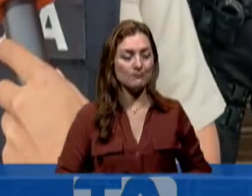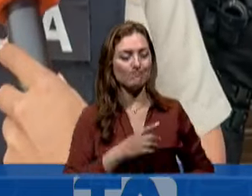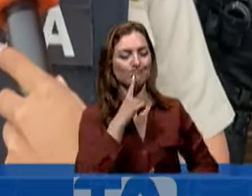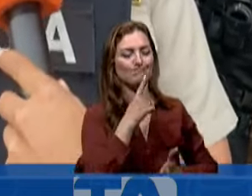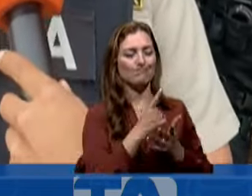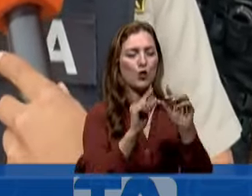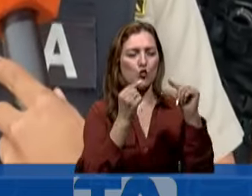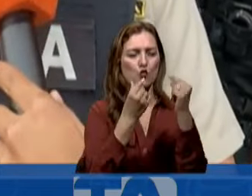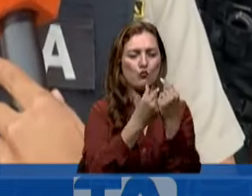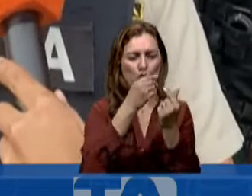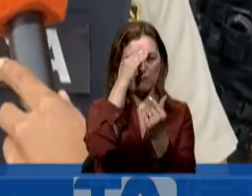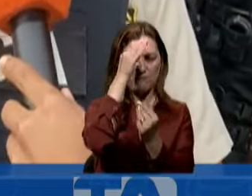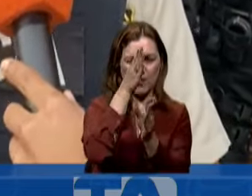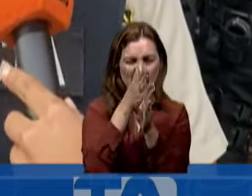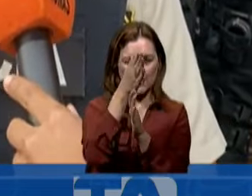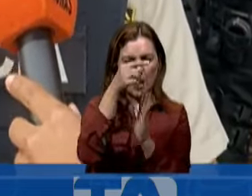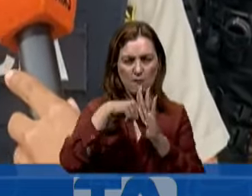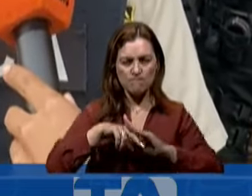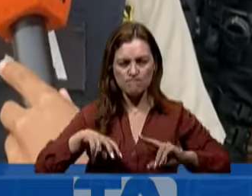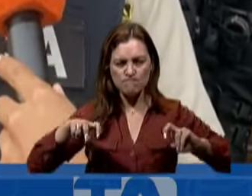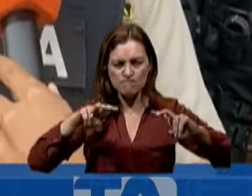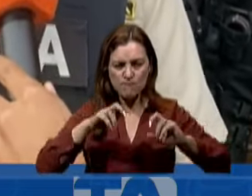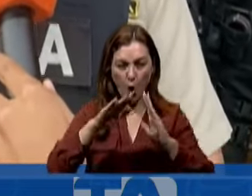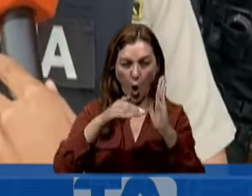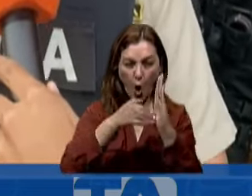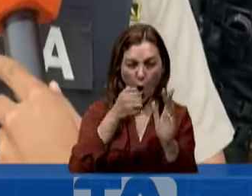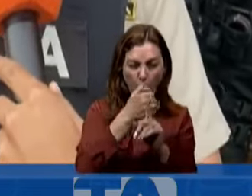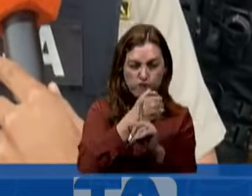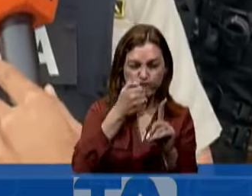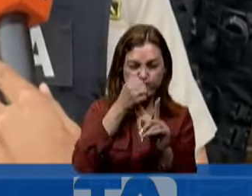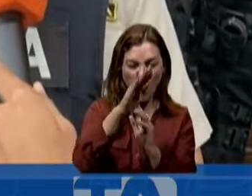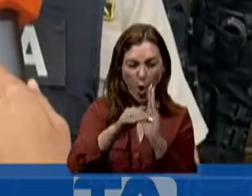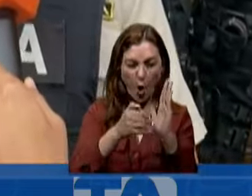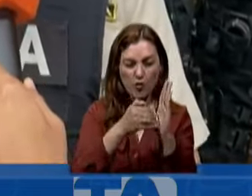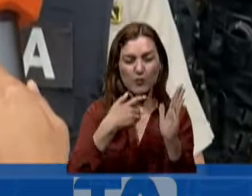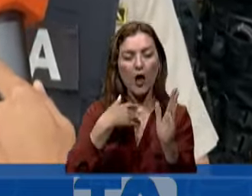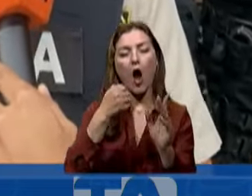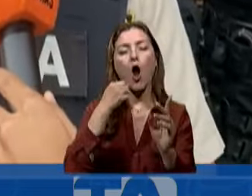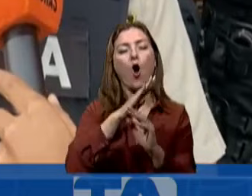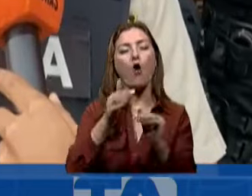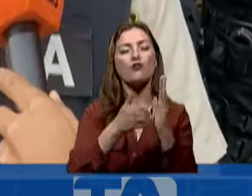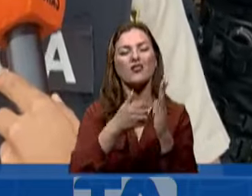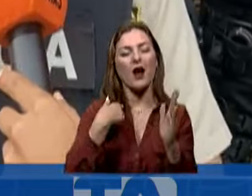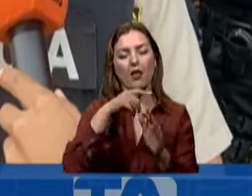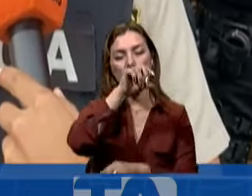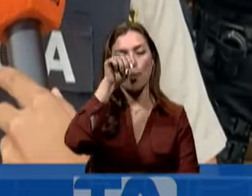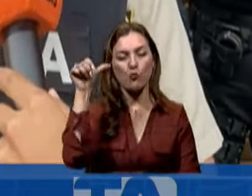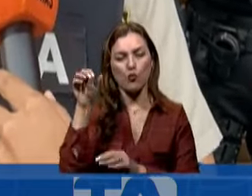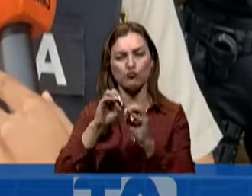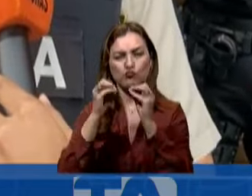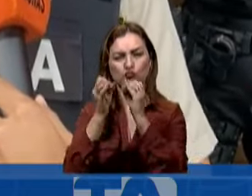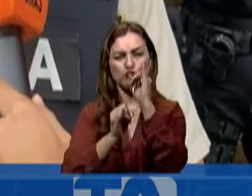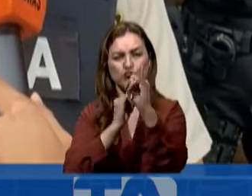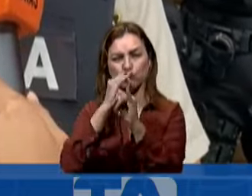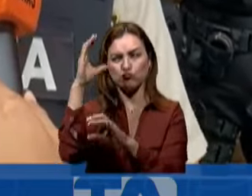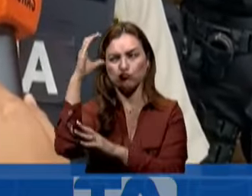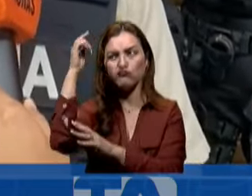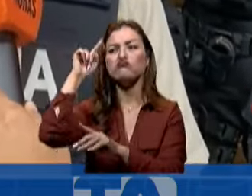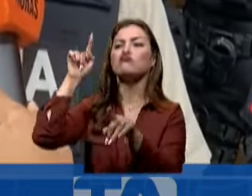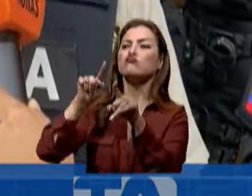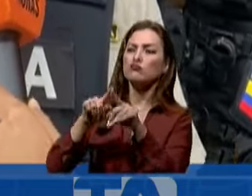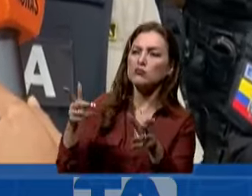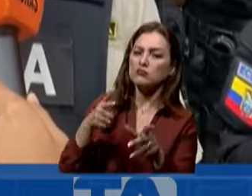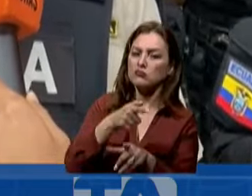nuestras unidades de investigación especial antidrogas realizaron, en coordinación con organismos internacionales, la interceptación de